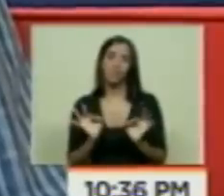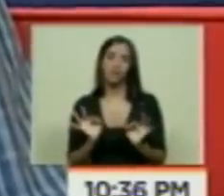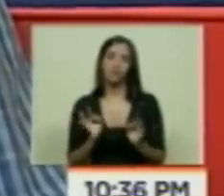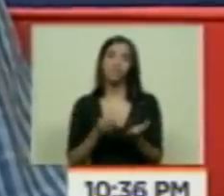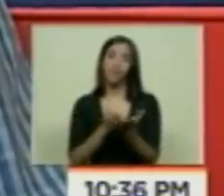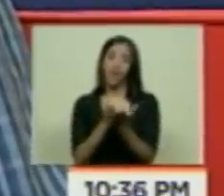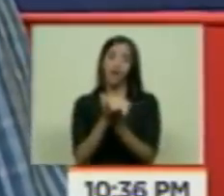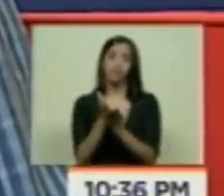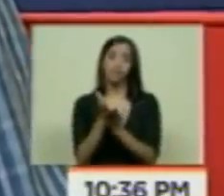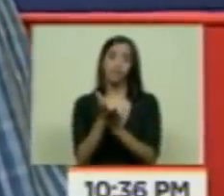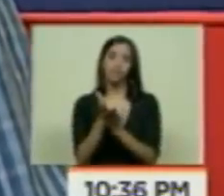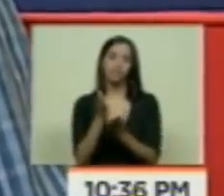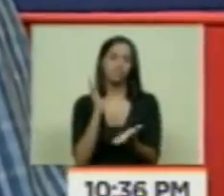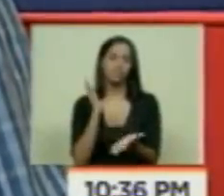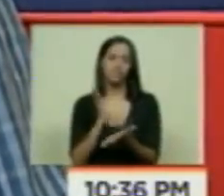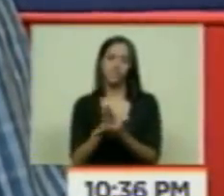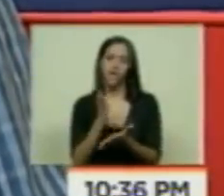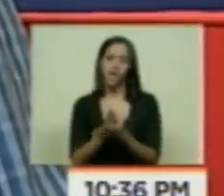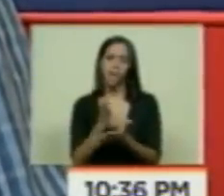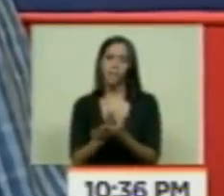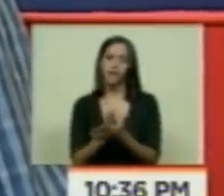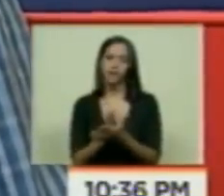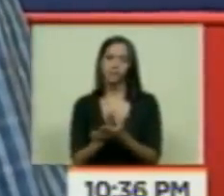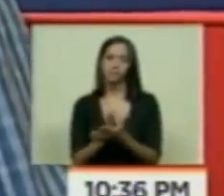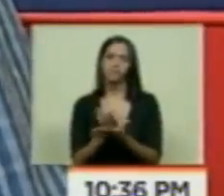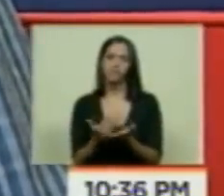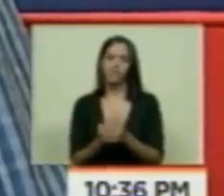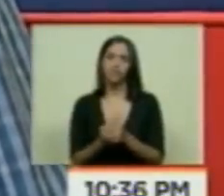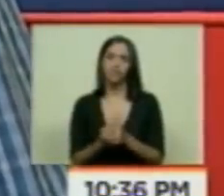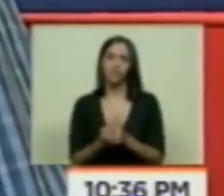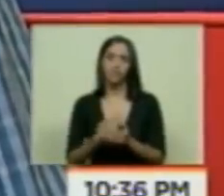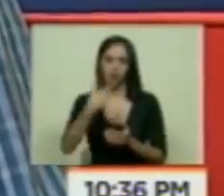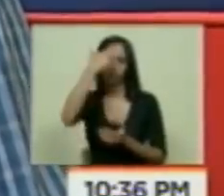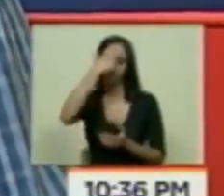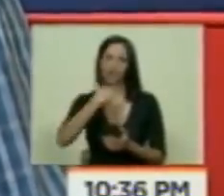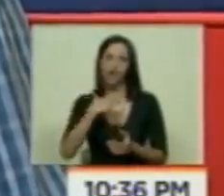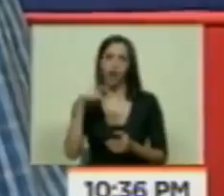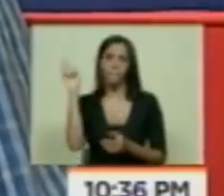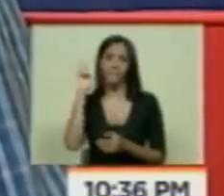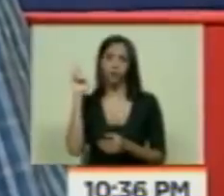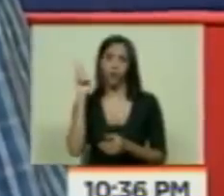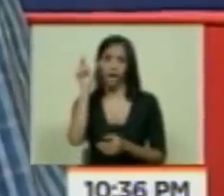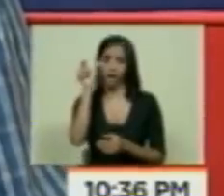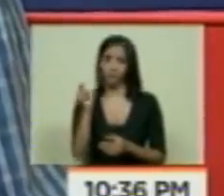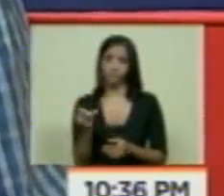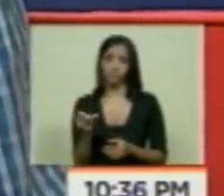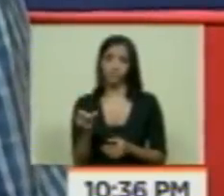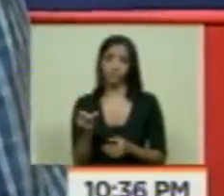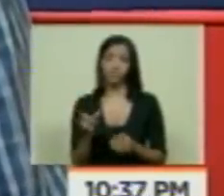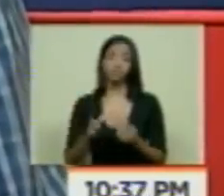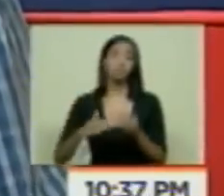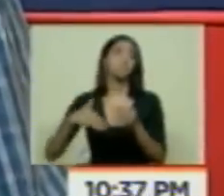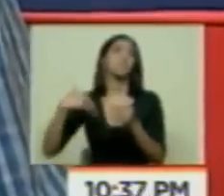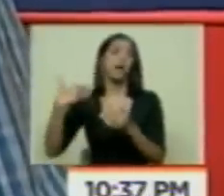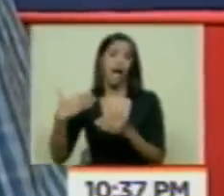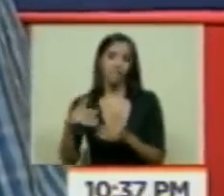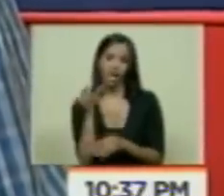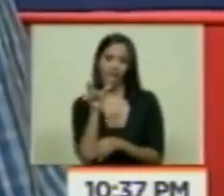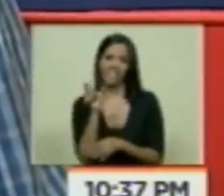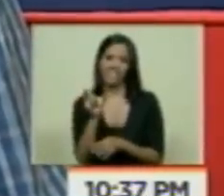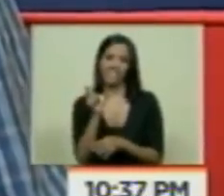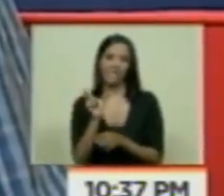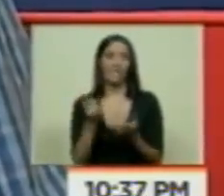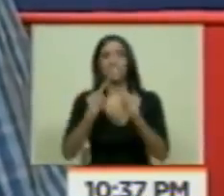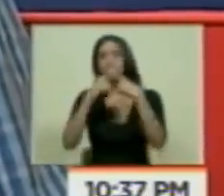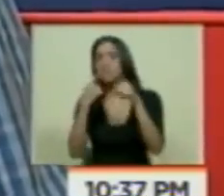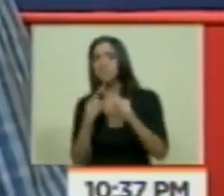que siempre nos ha caracterizado a los venezolanos. Más allá de las críticas que puedan surgir, de las diferencias